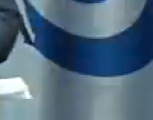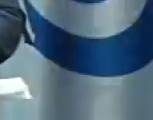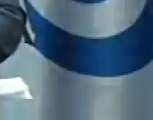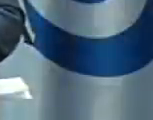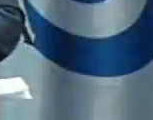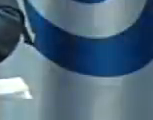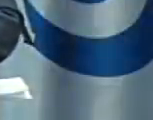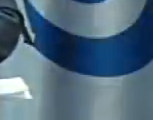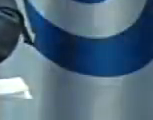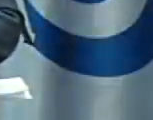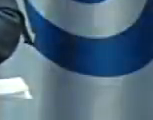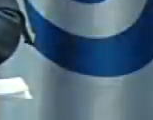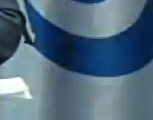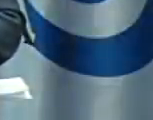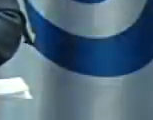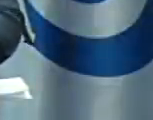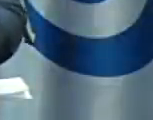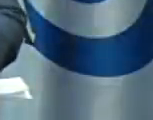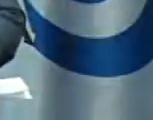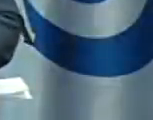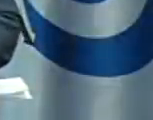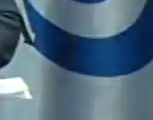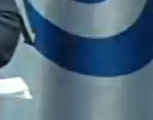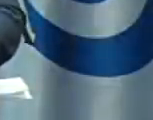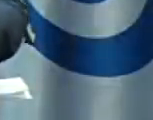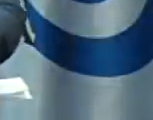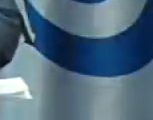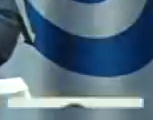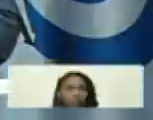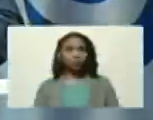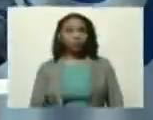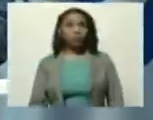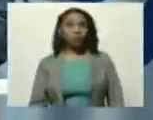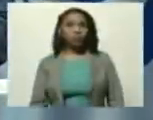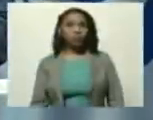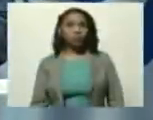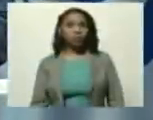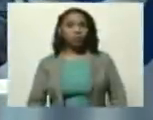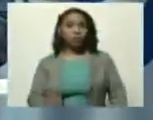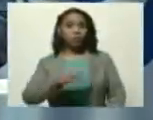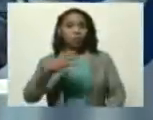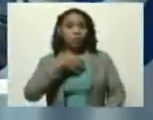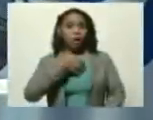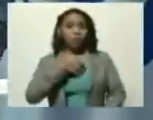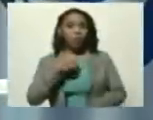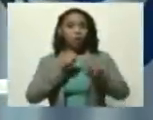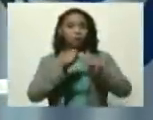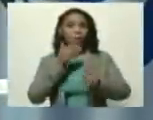conciencia a todos nuestros funcionarios, mucha conciencia. No podemos seguir permitiendo